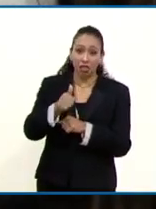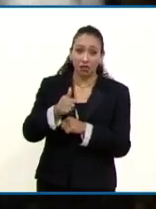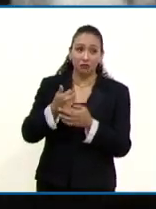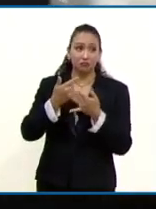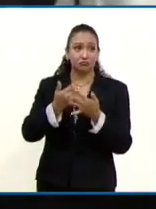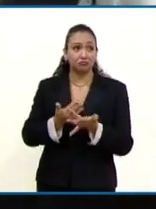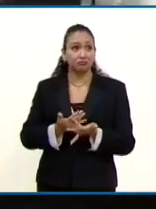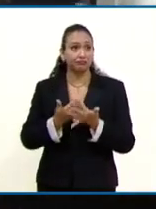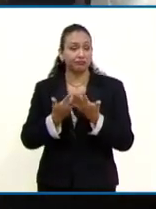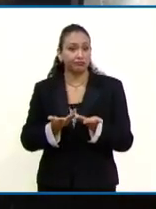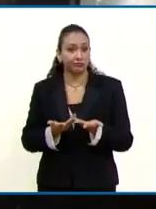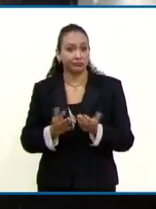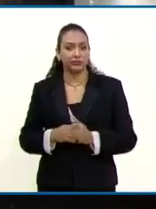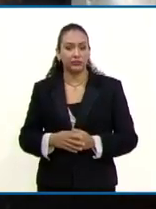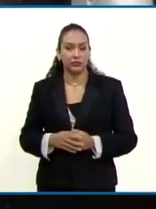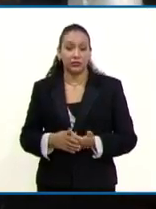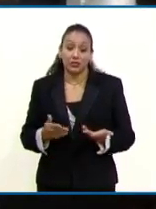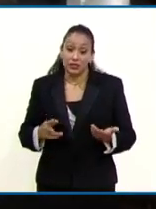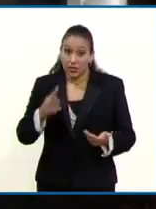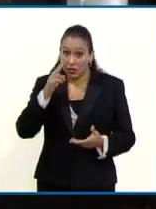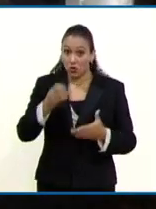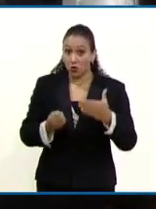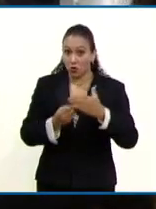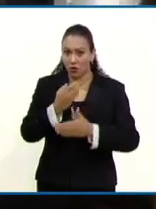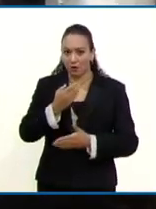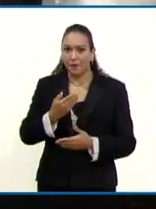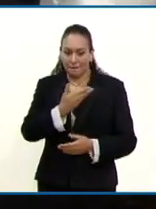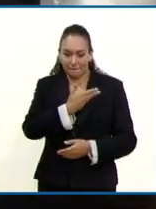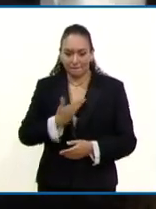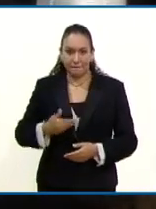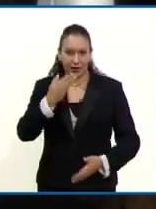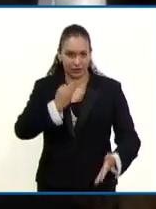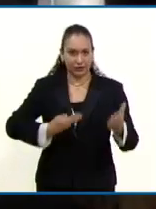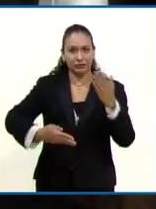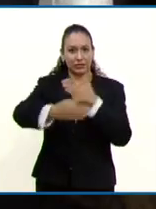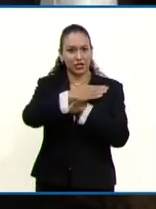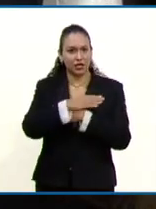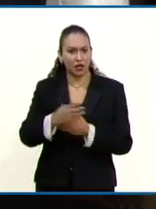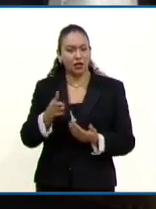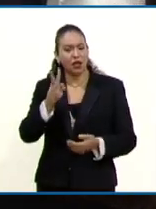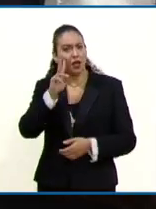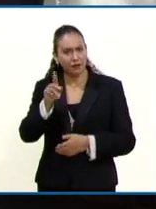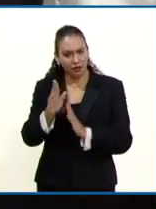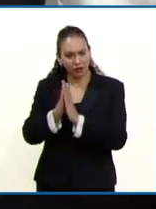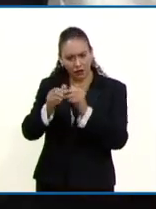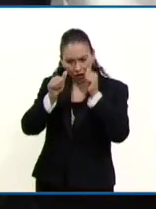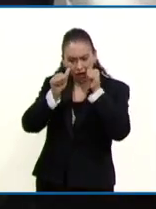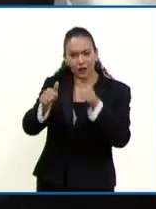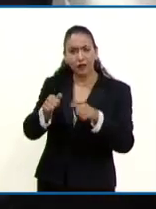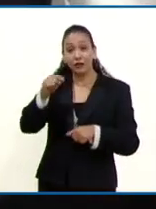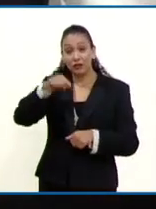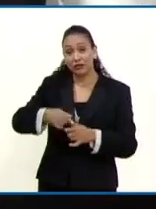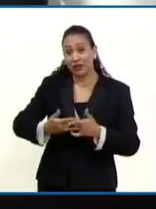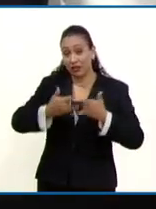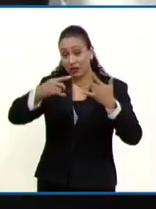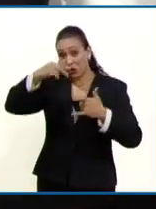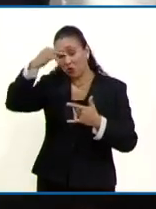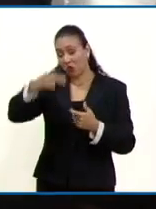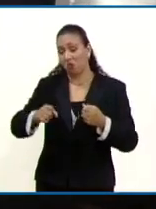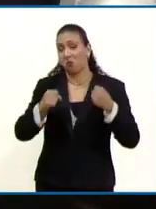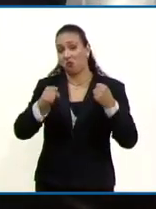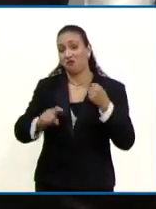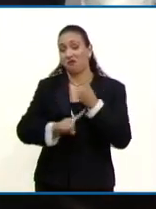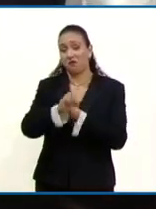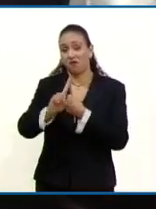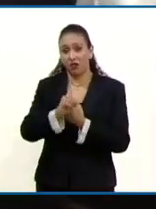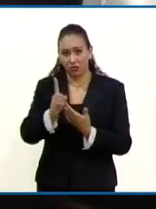realmente que las nuevas personas legisladoras, que la presidenta electa, reflexionen del momento histórico que estamos viviendo, de la oportunidad